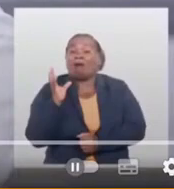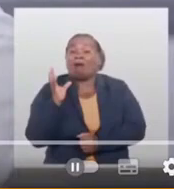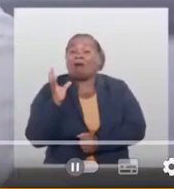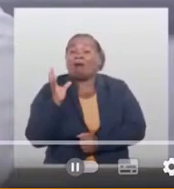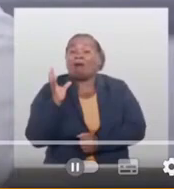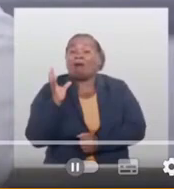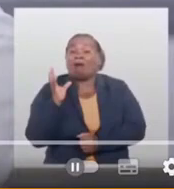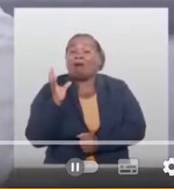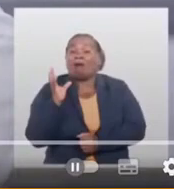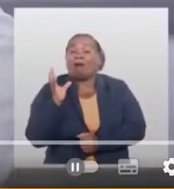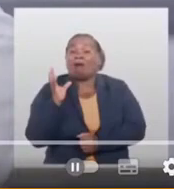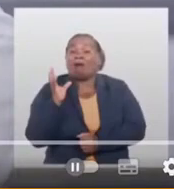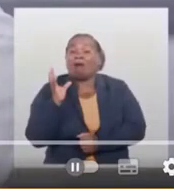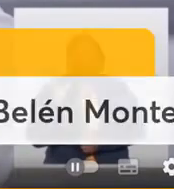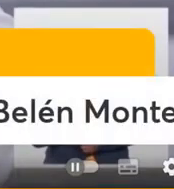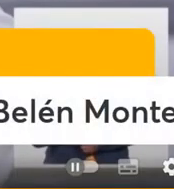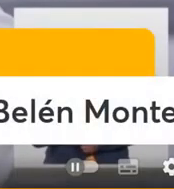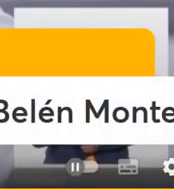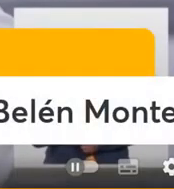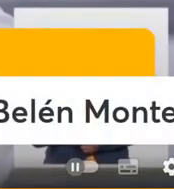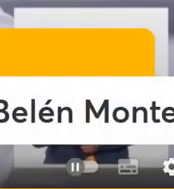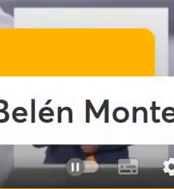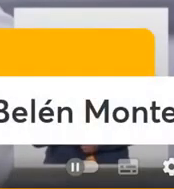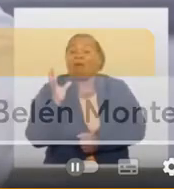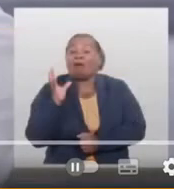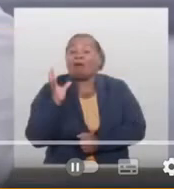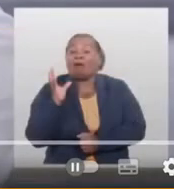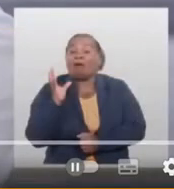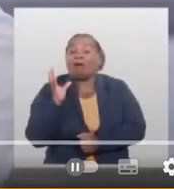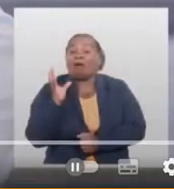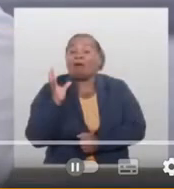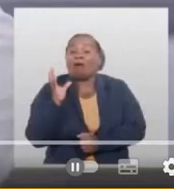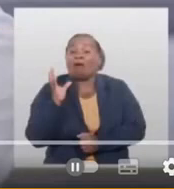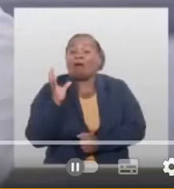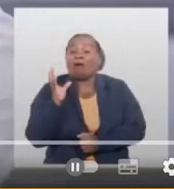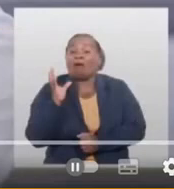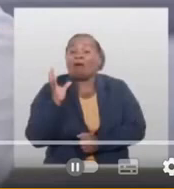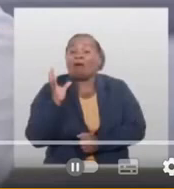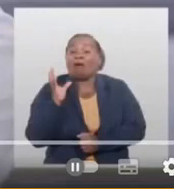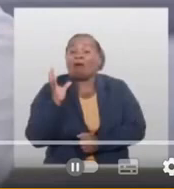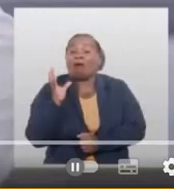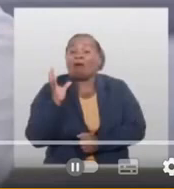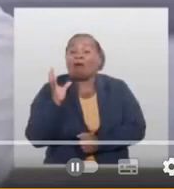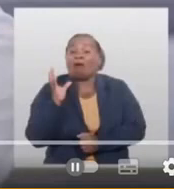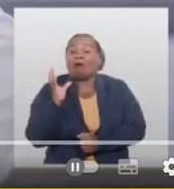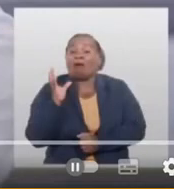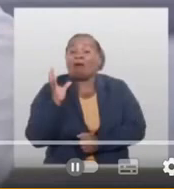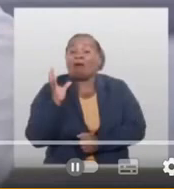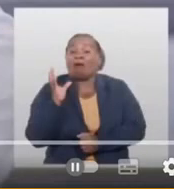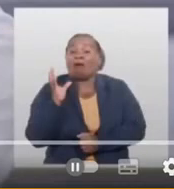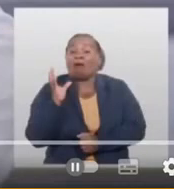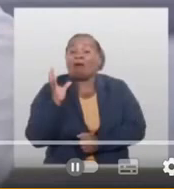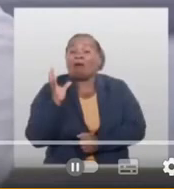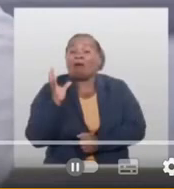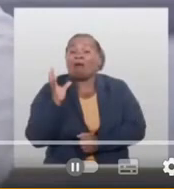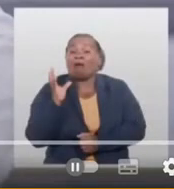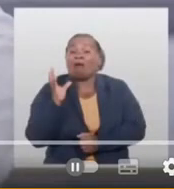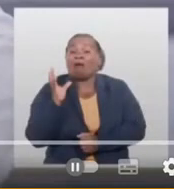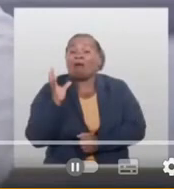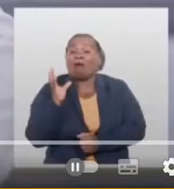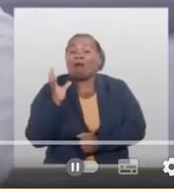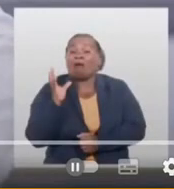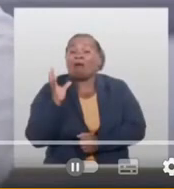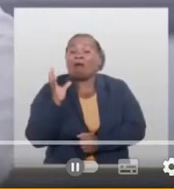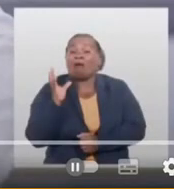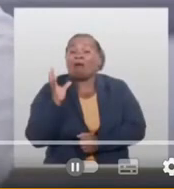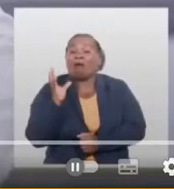base de todo, tú sabes, todos esos inventos que ellos hacen, los niños ahora disertando gatos, comiendo gatos, sí. Tú sabes, ahora la gente, es que no sé, ya